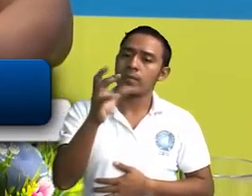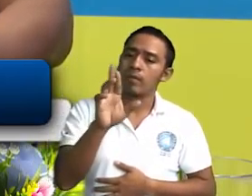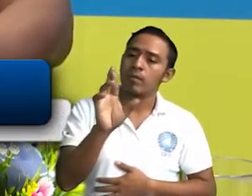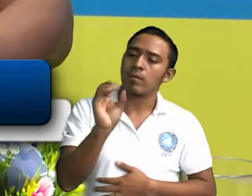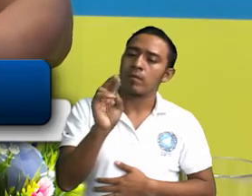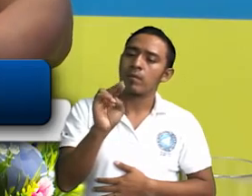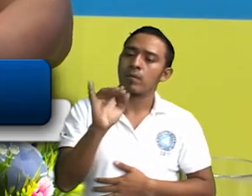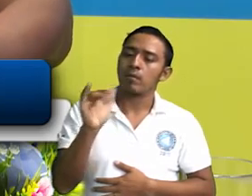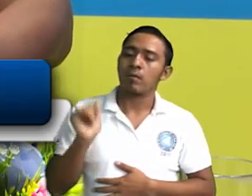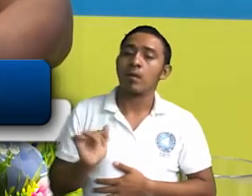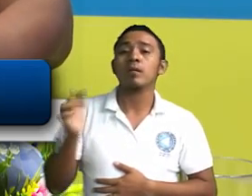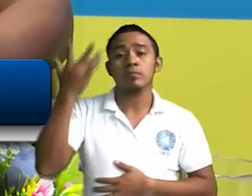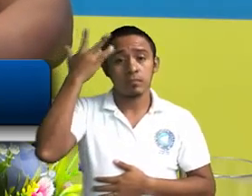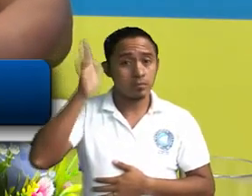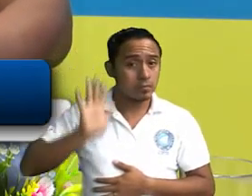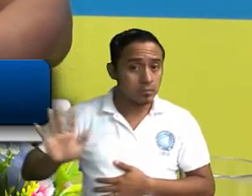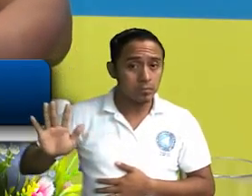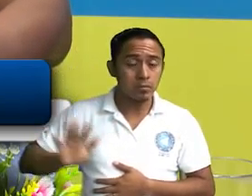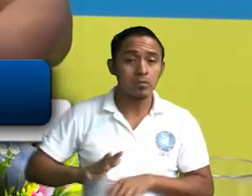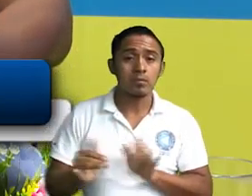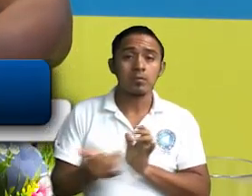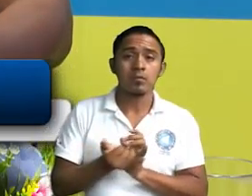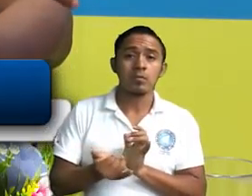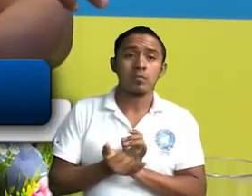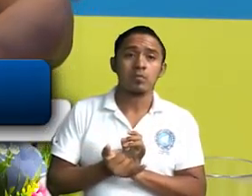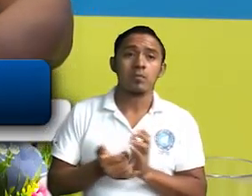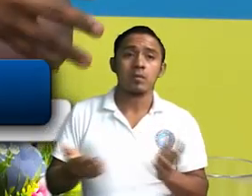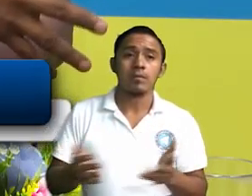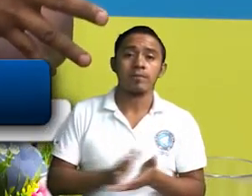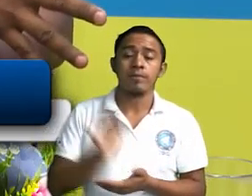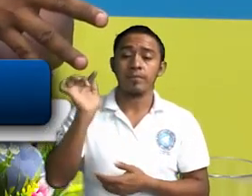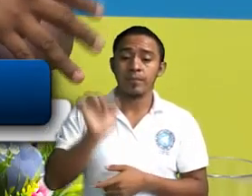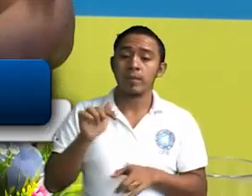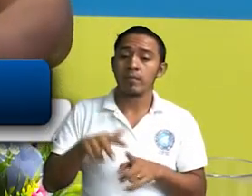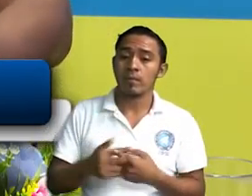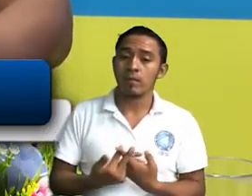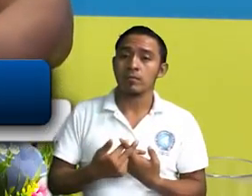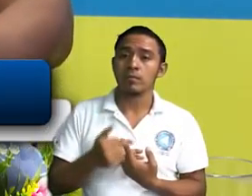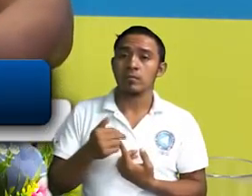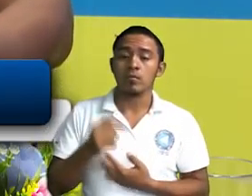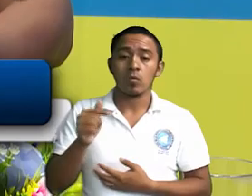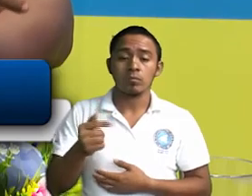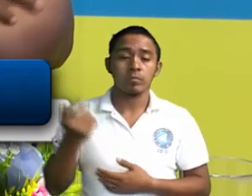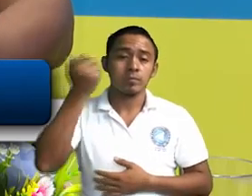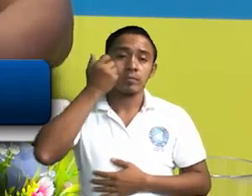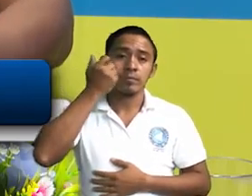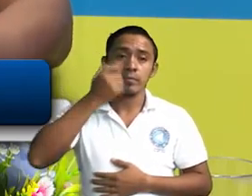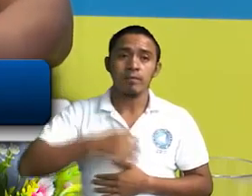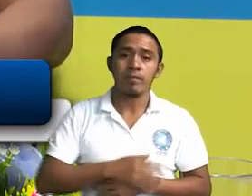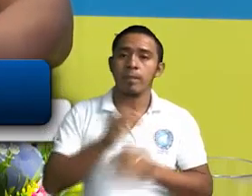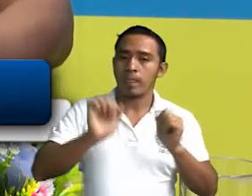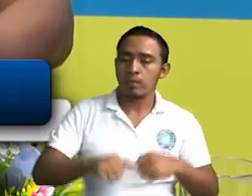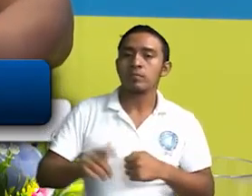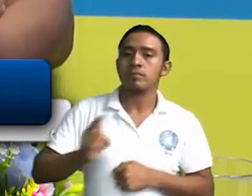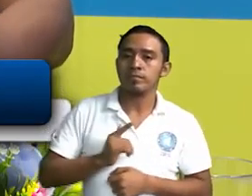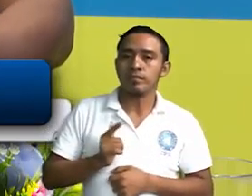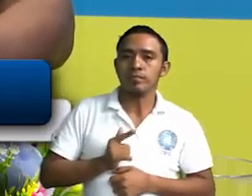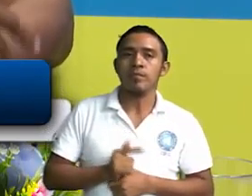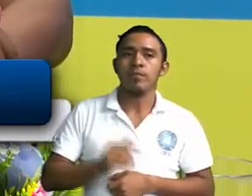y que saben que pues que a raíz de esto a raíz del tratamiento pueden presentar